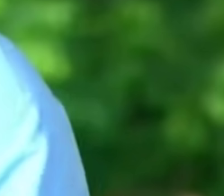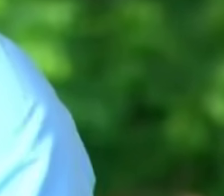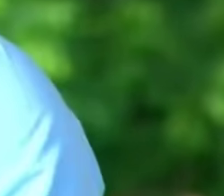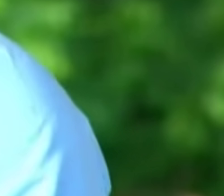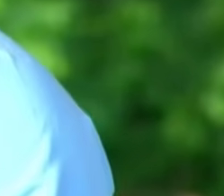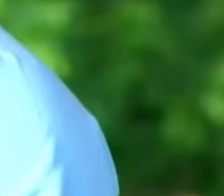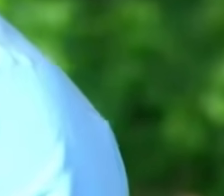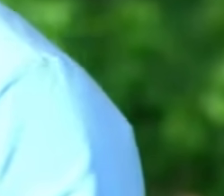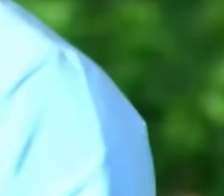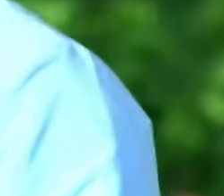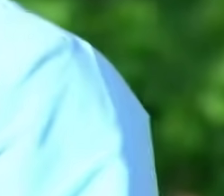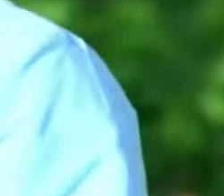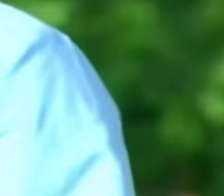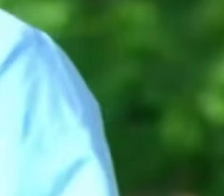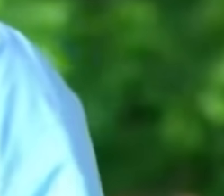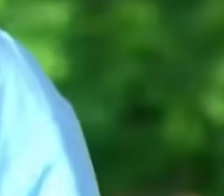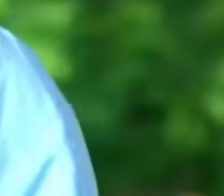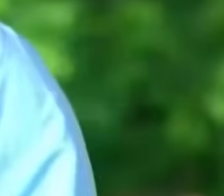vereda Los Jarabas,